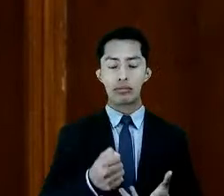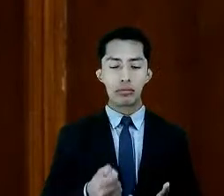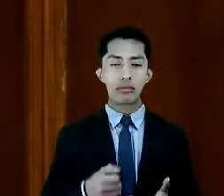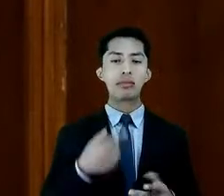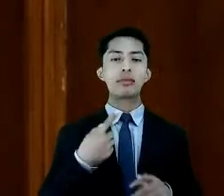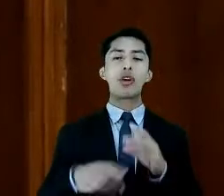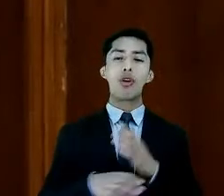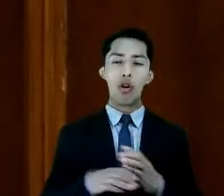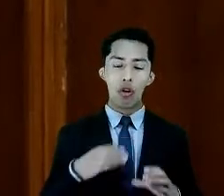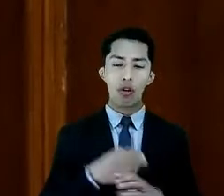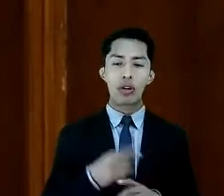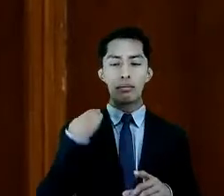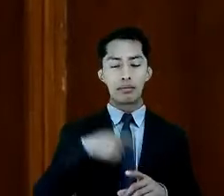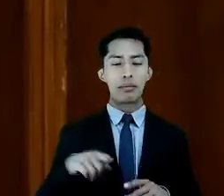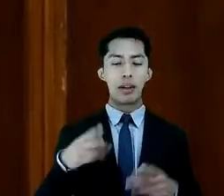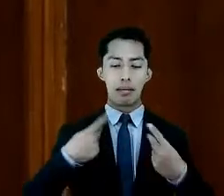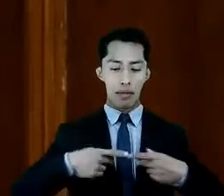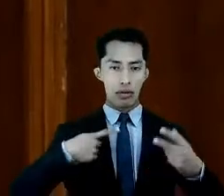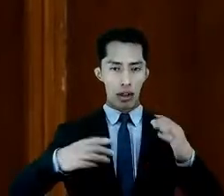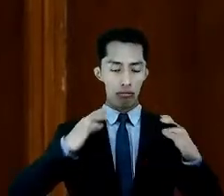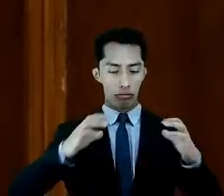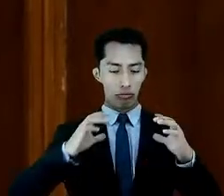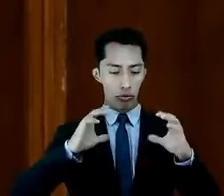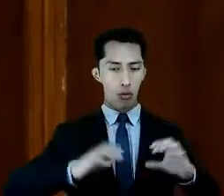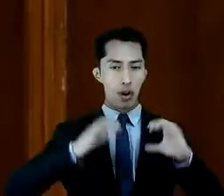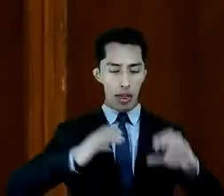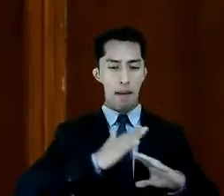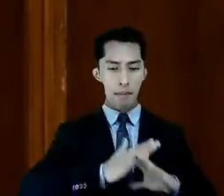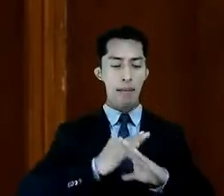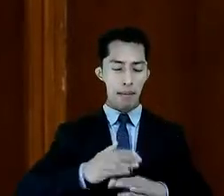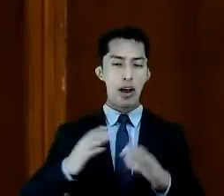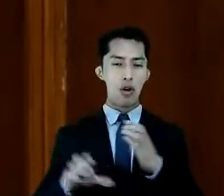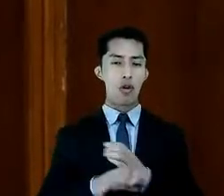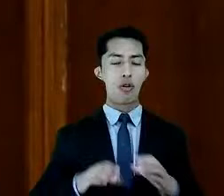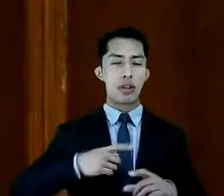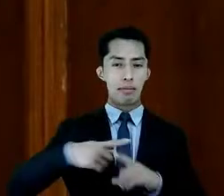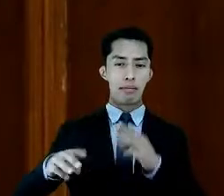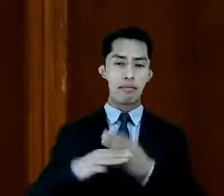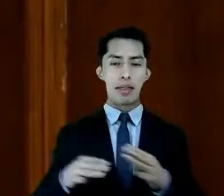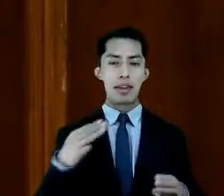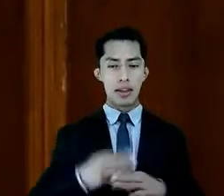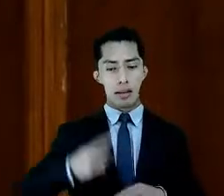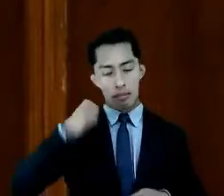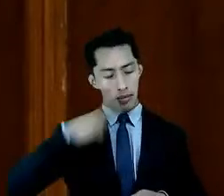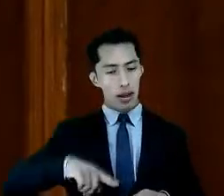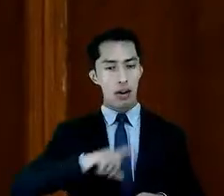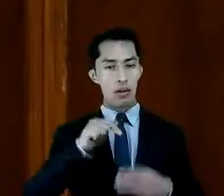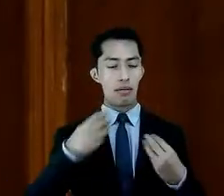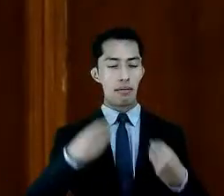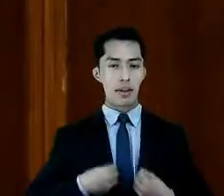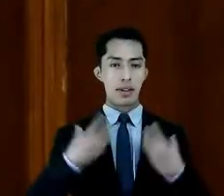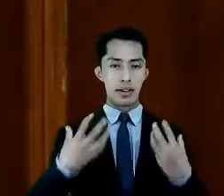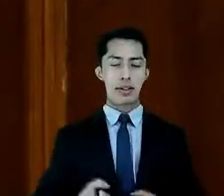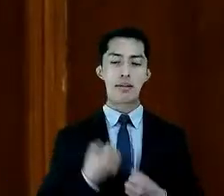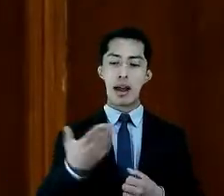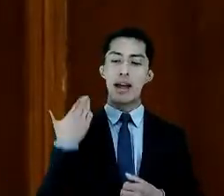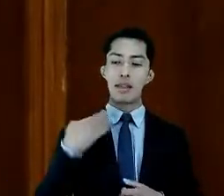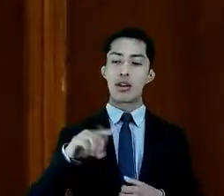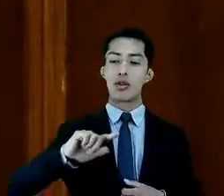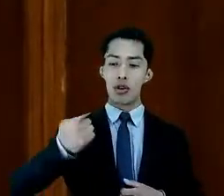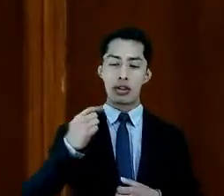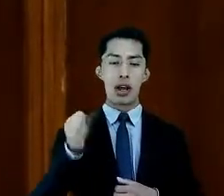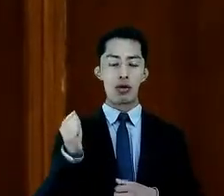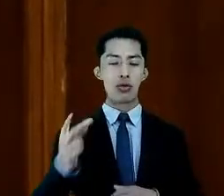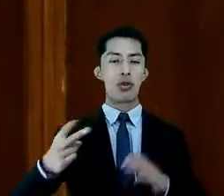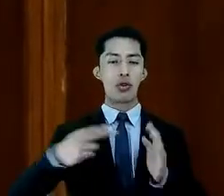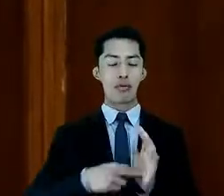de equipos de protección personal y sin equipamiento de respuesta inmediata, el pasado 12 de agosto del